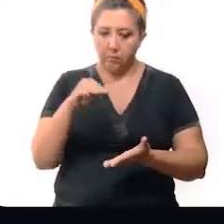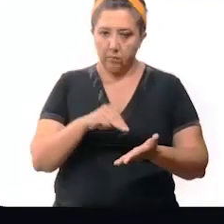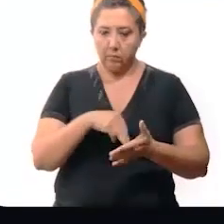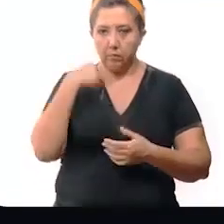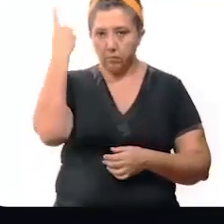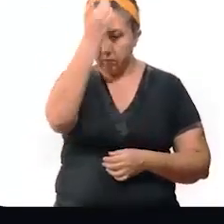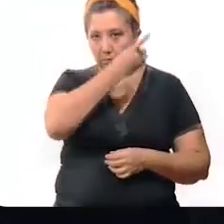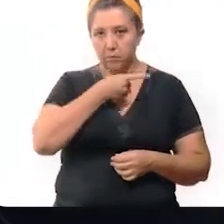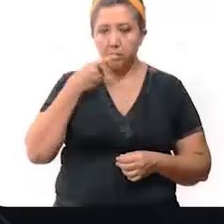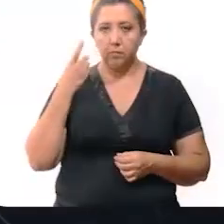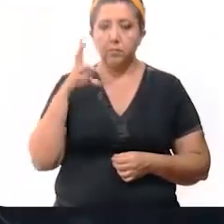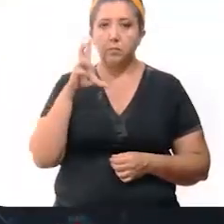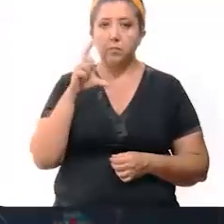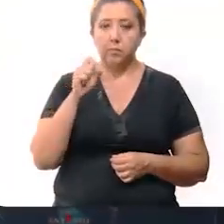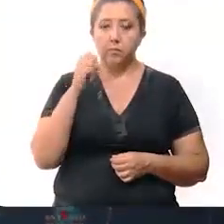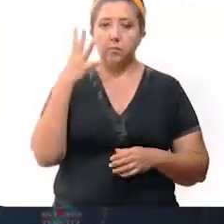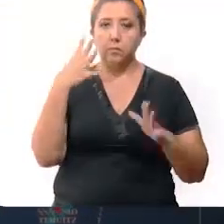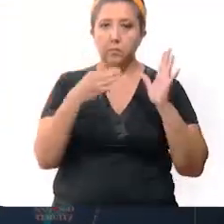Mérida se han diagnosticado